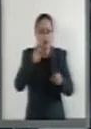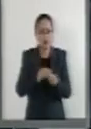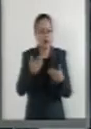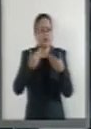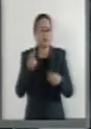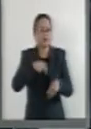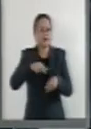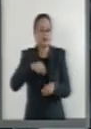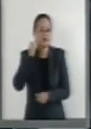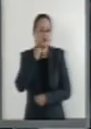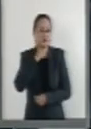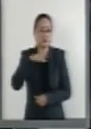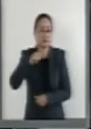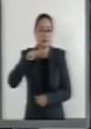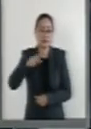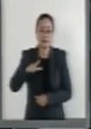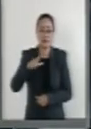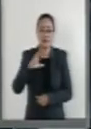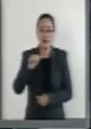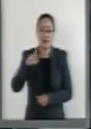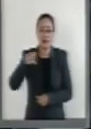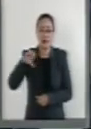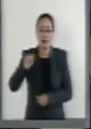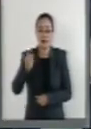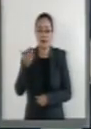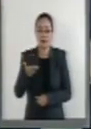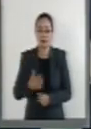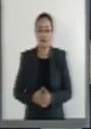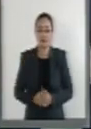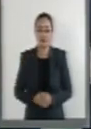El senador Manuel Cárdenas Fonseca.